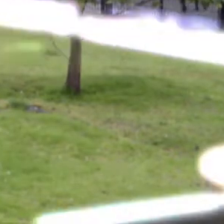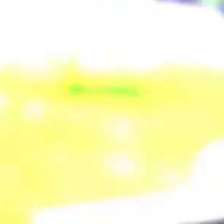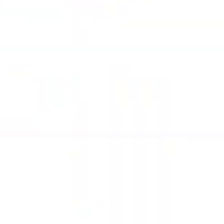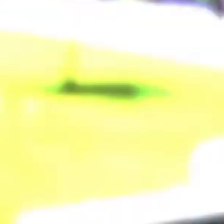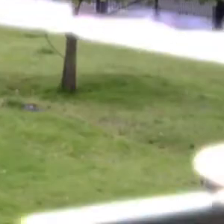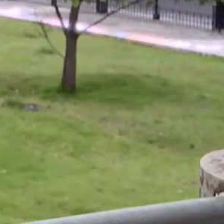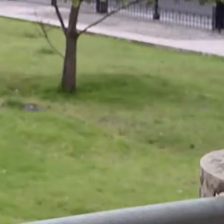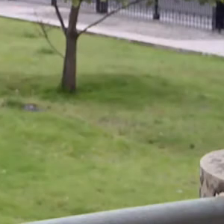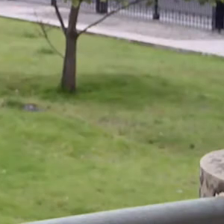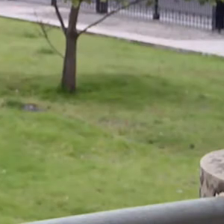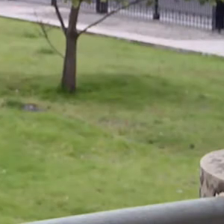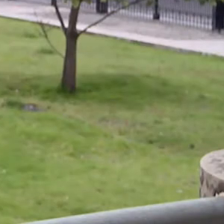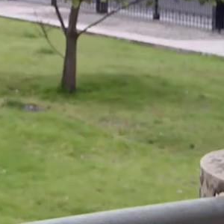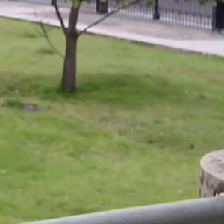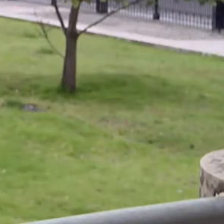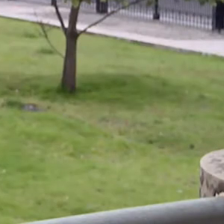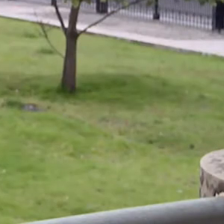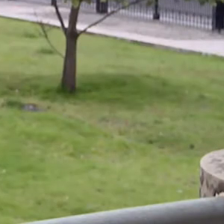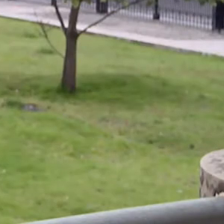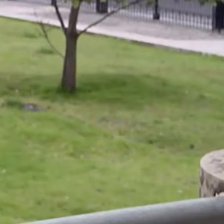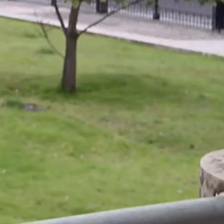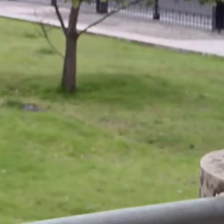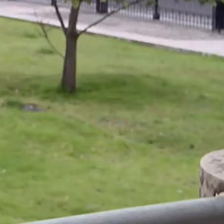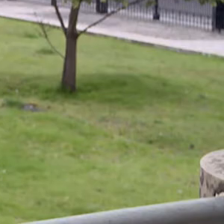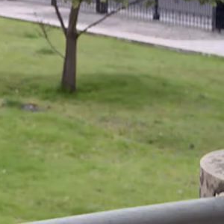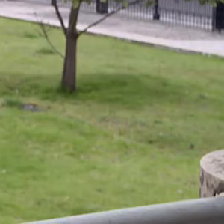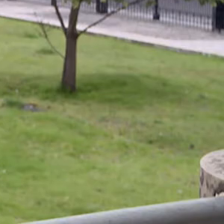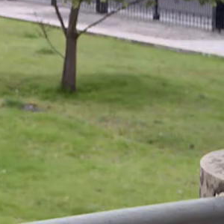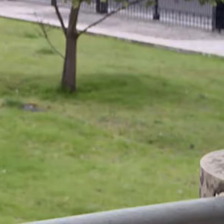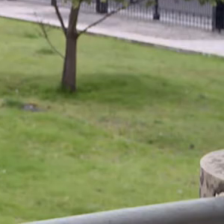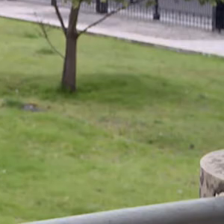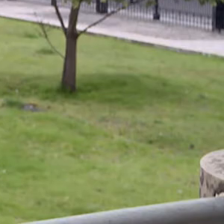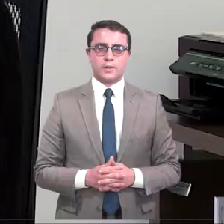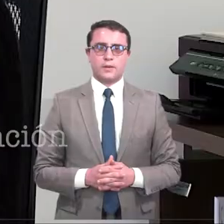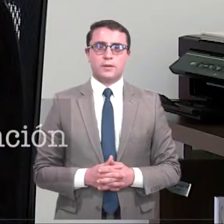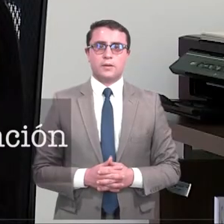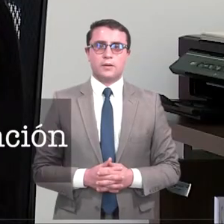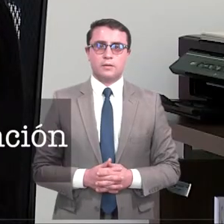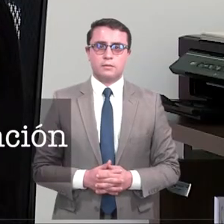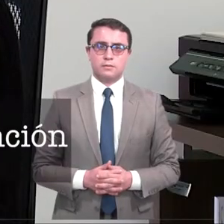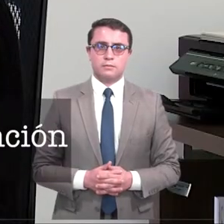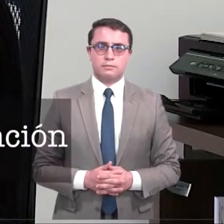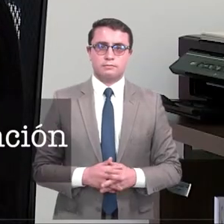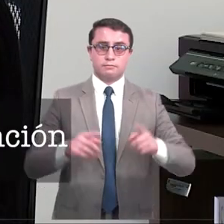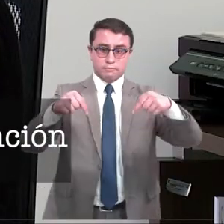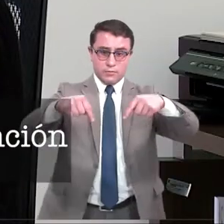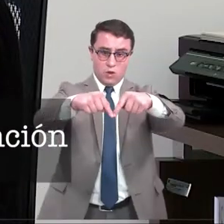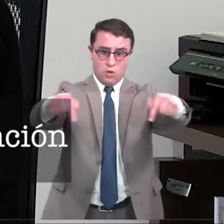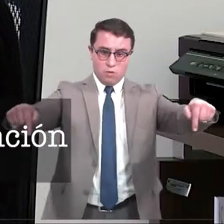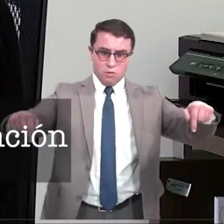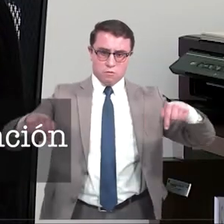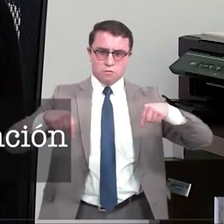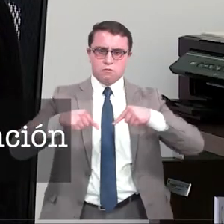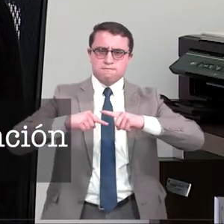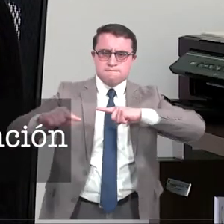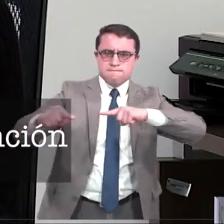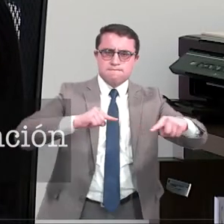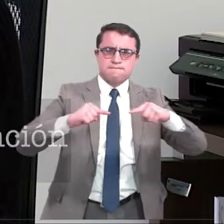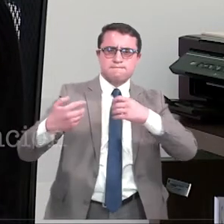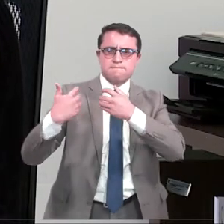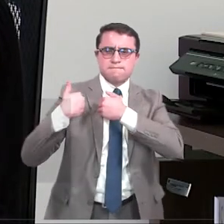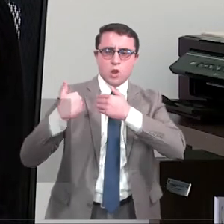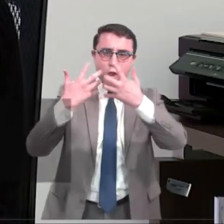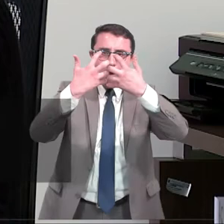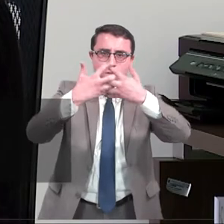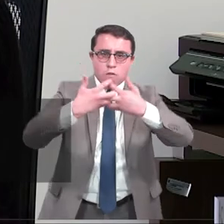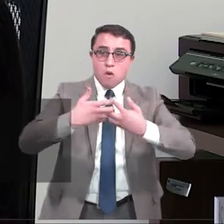corporación. Aquí te explicaremos cuál es la función de la División Financiera y de Presupuesto. La División Administrativa tiene como